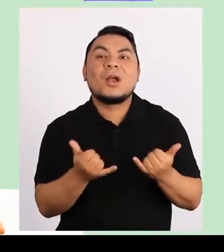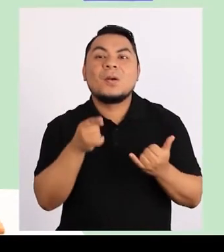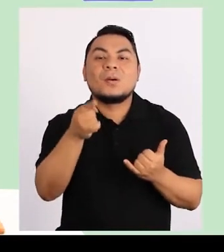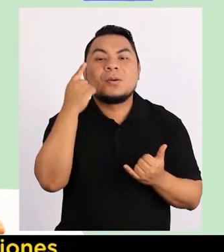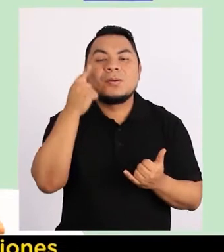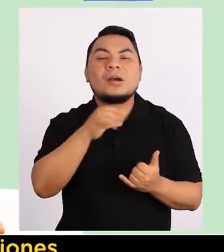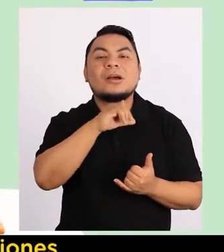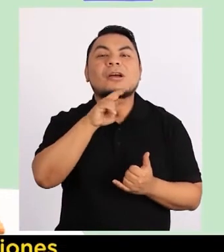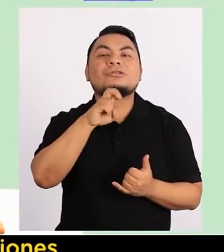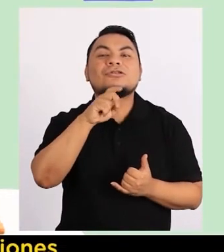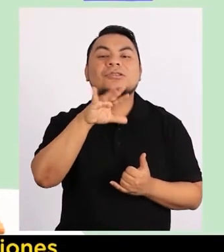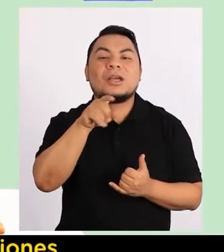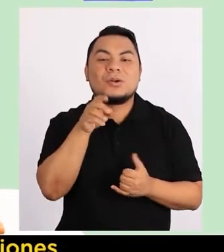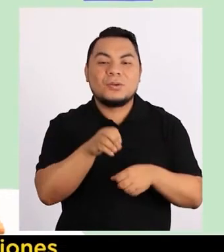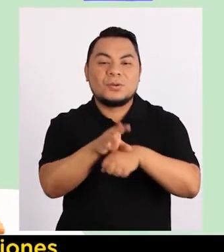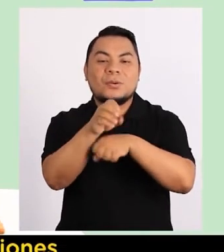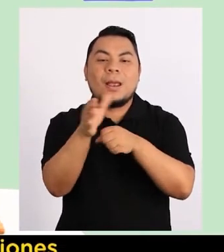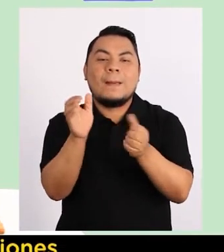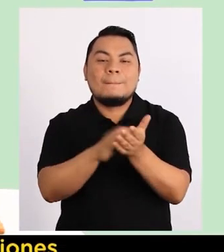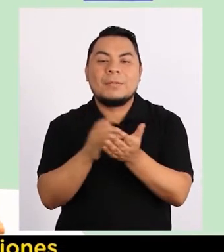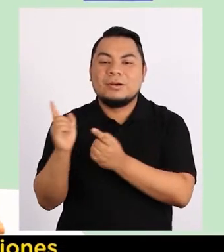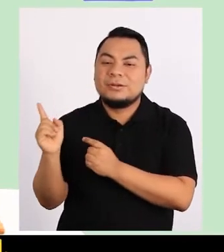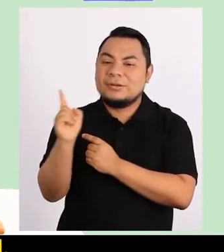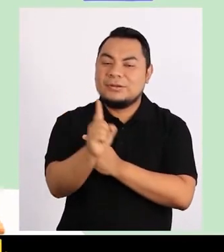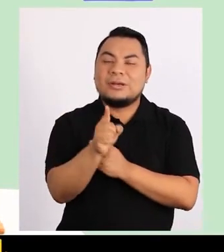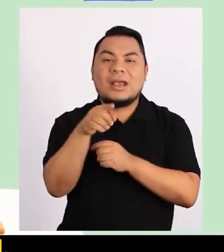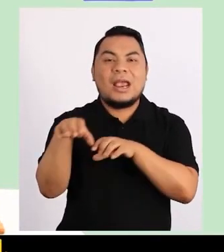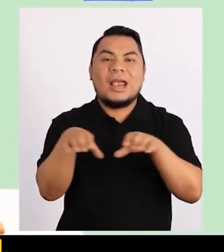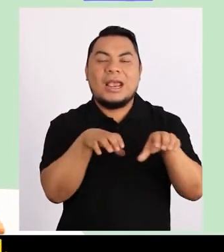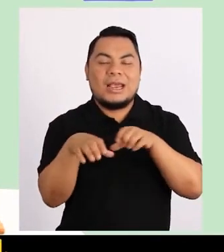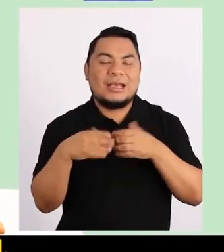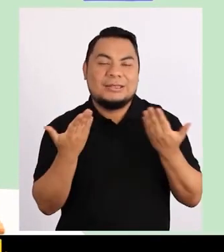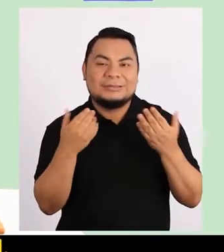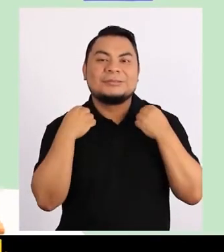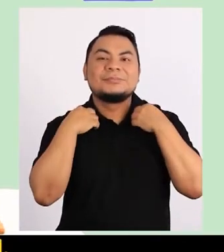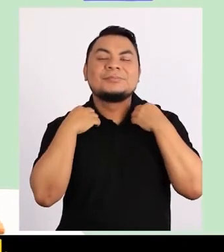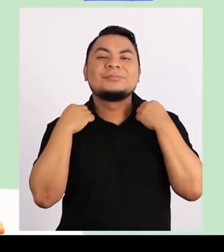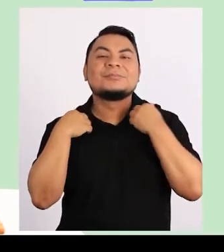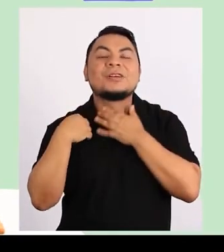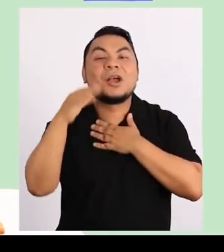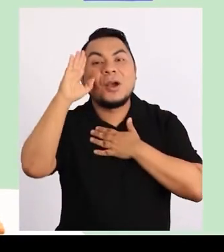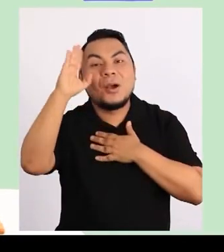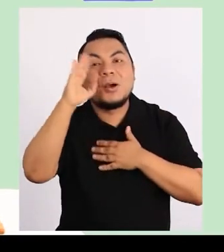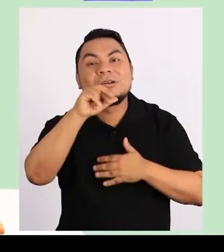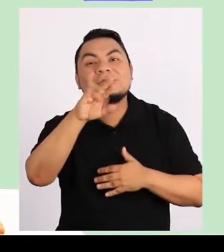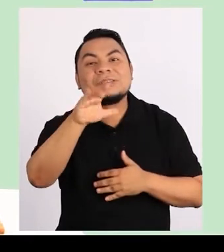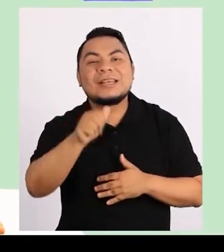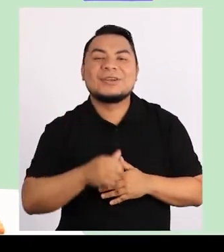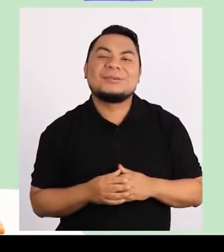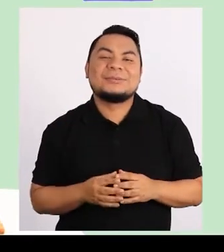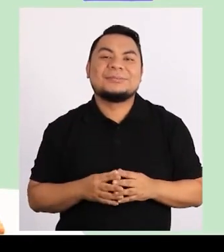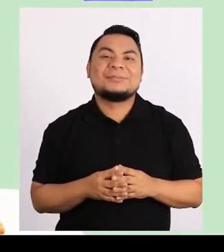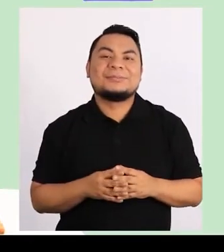Ahora doy pase a Rosario para que les brinde más recomendaciones para el desarrollo de la actividad. ¡Hola,